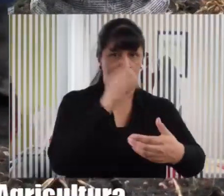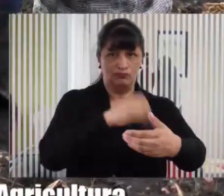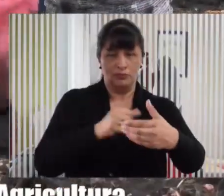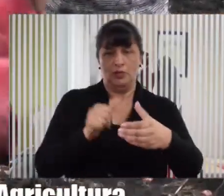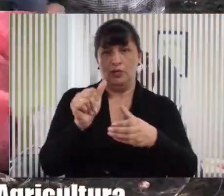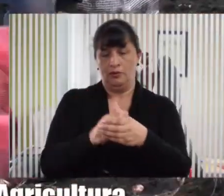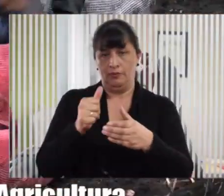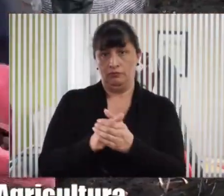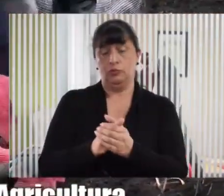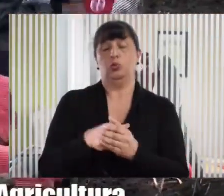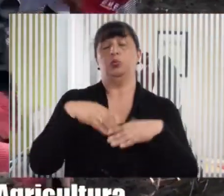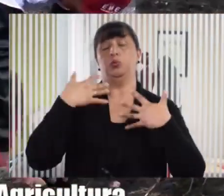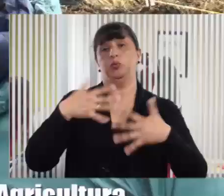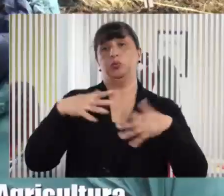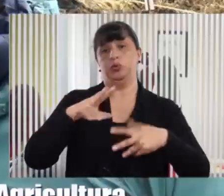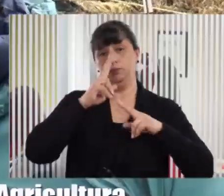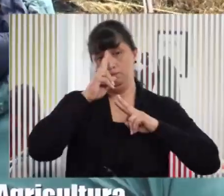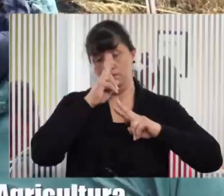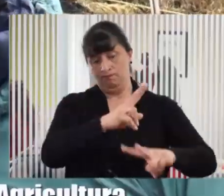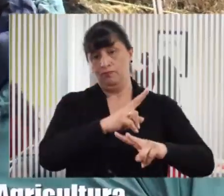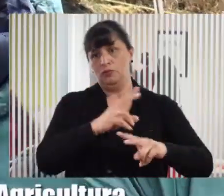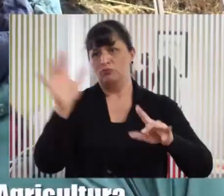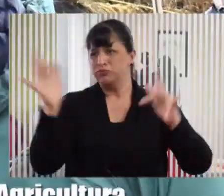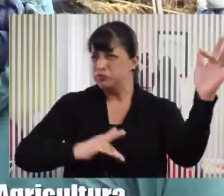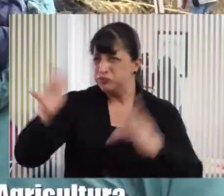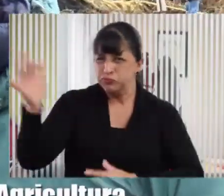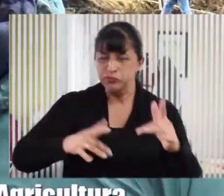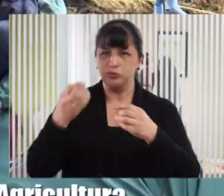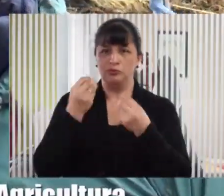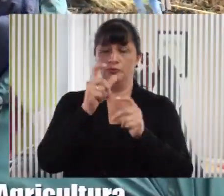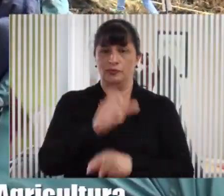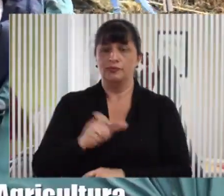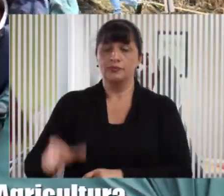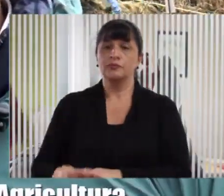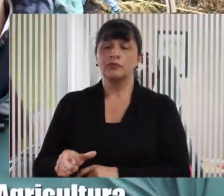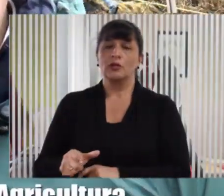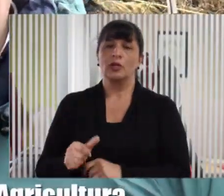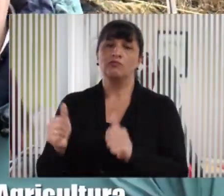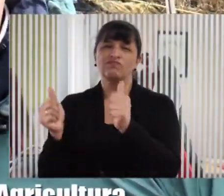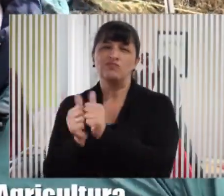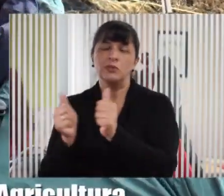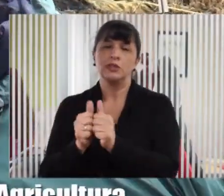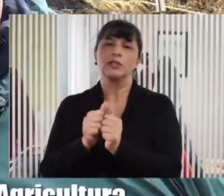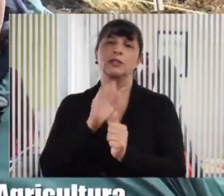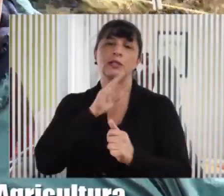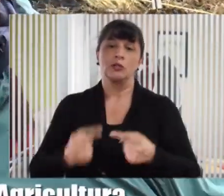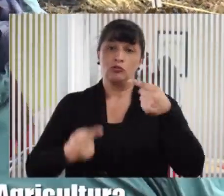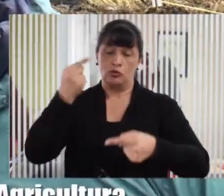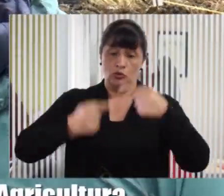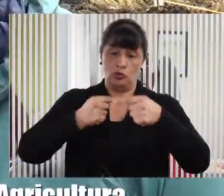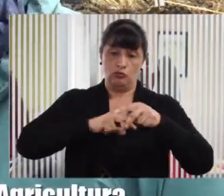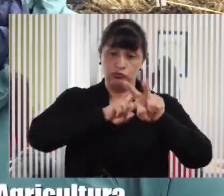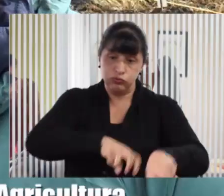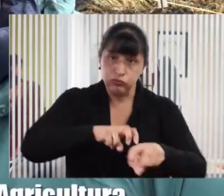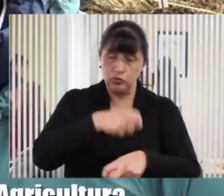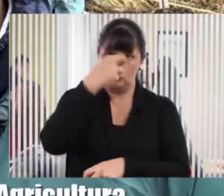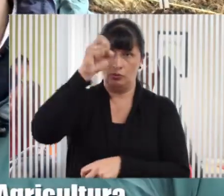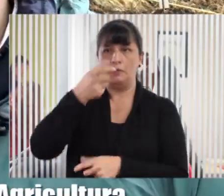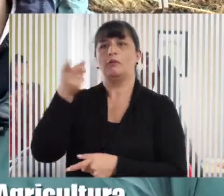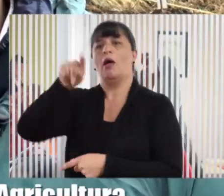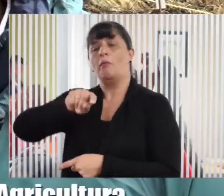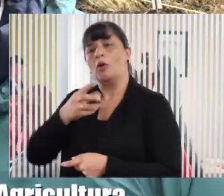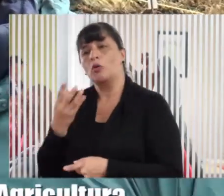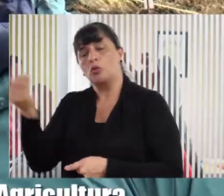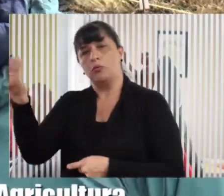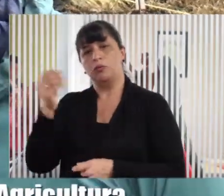papa. Y es, hay que destacar la masiva afluencia de público que tenemos en este evento, quienes vienen a acompañar tanto el concurso del Asadón de Oro como el concurso